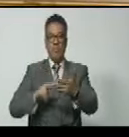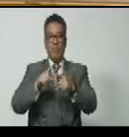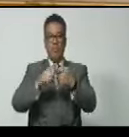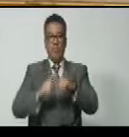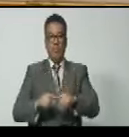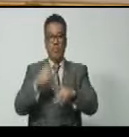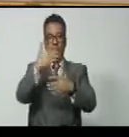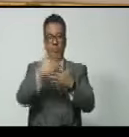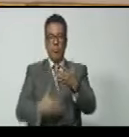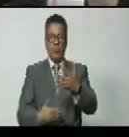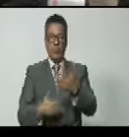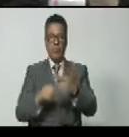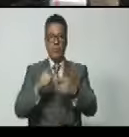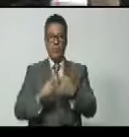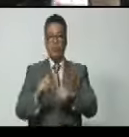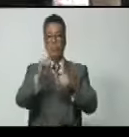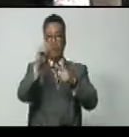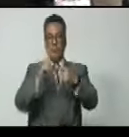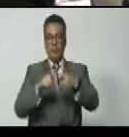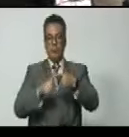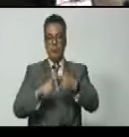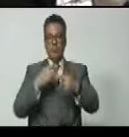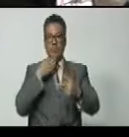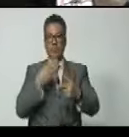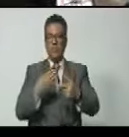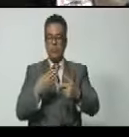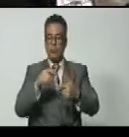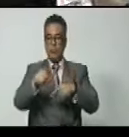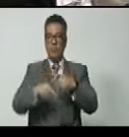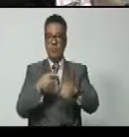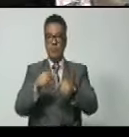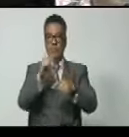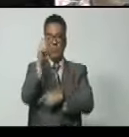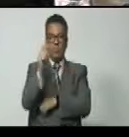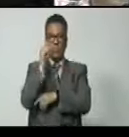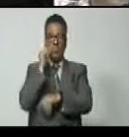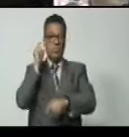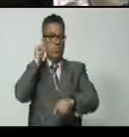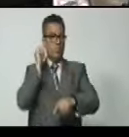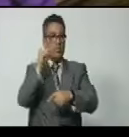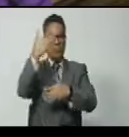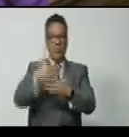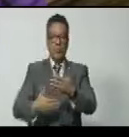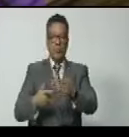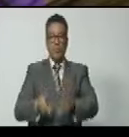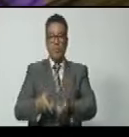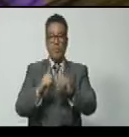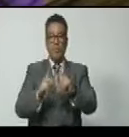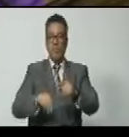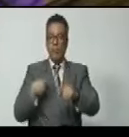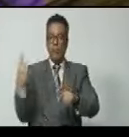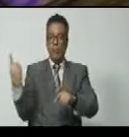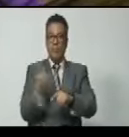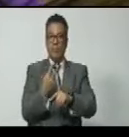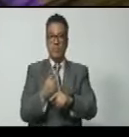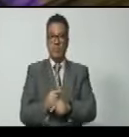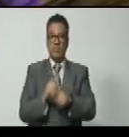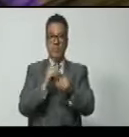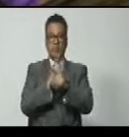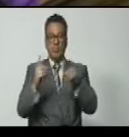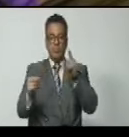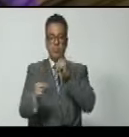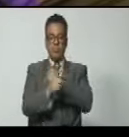cuenta. Cuenta número 1. Solicitudes suscritas por los diputados principales indicando permiso para ausentarse